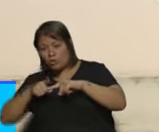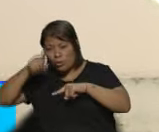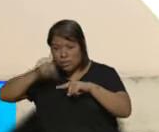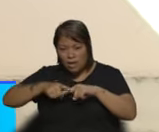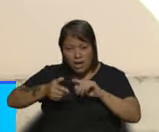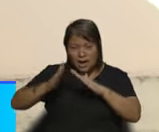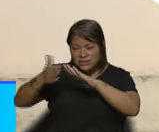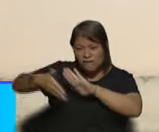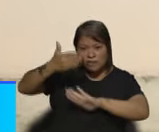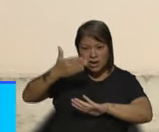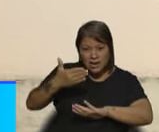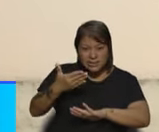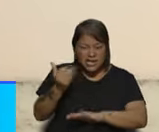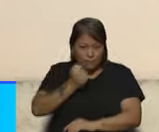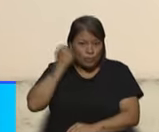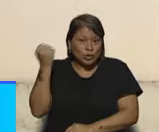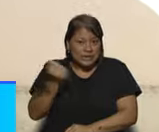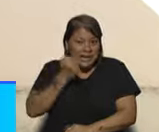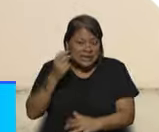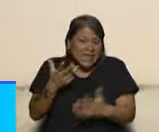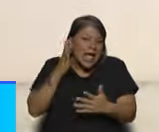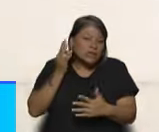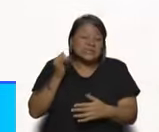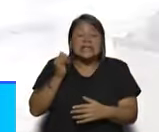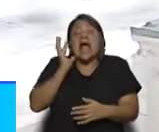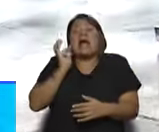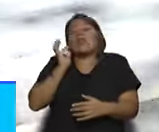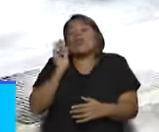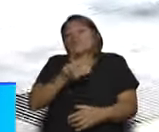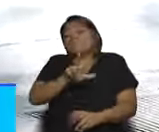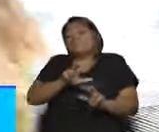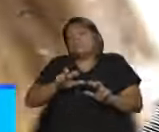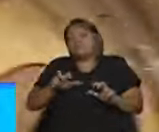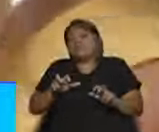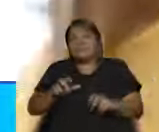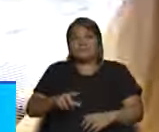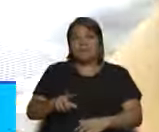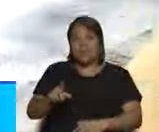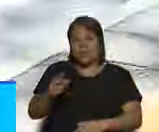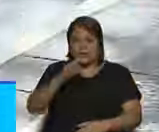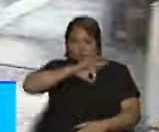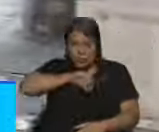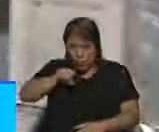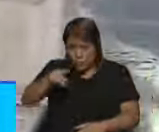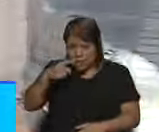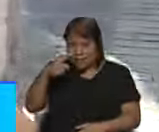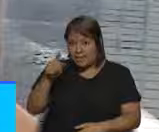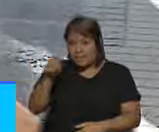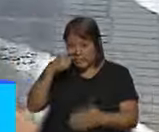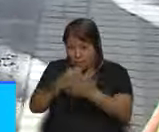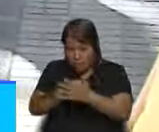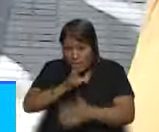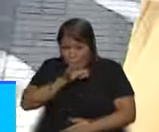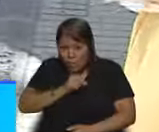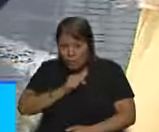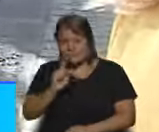pena y algo suma algo suma llegan a fin de mes no obviamente no soy jubilada y